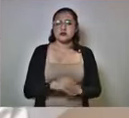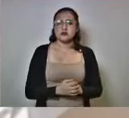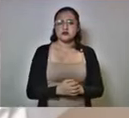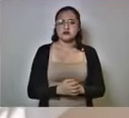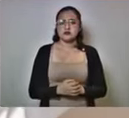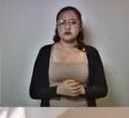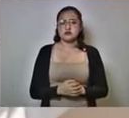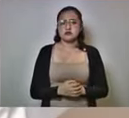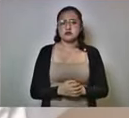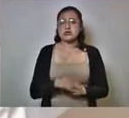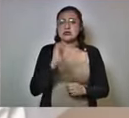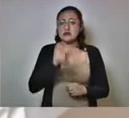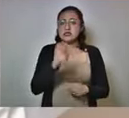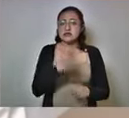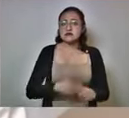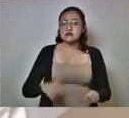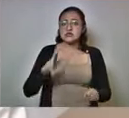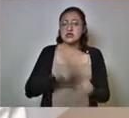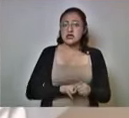la verdadera hospitalización.